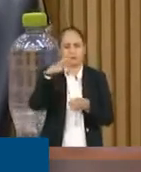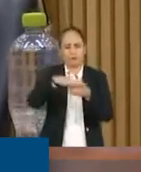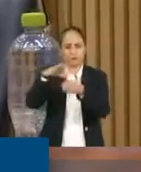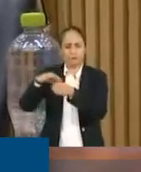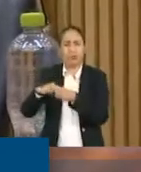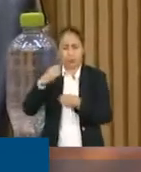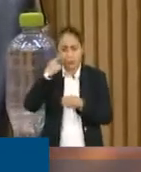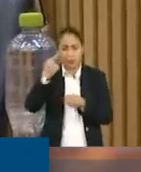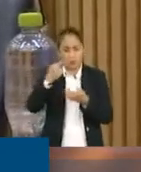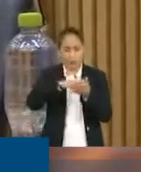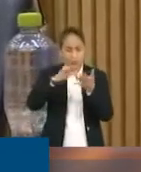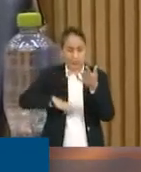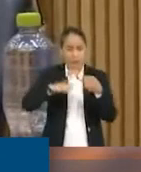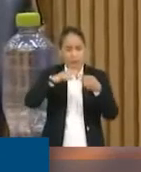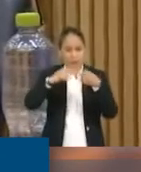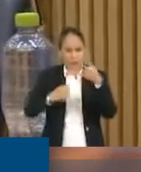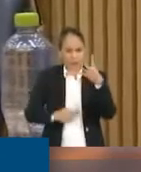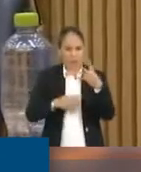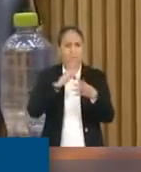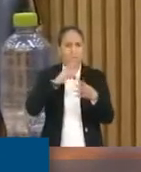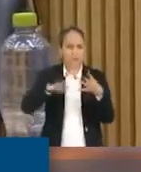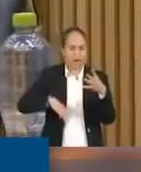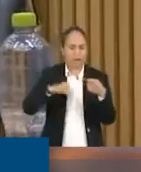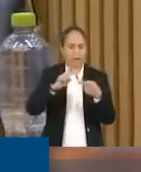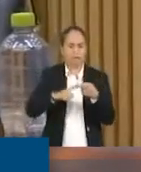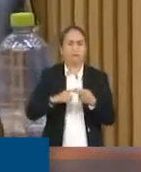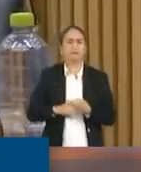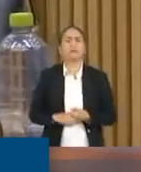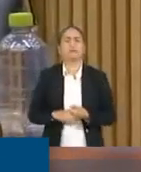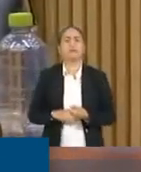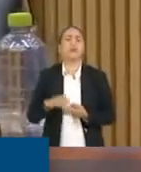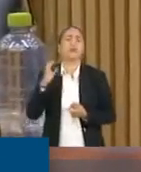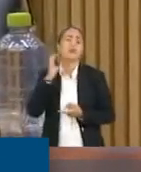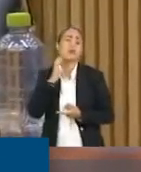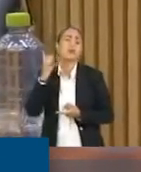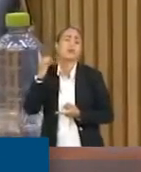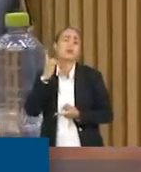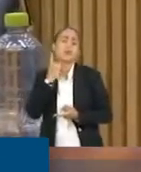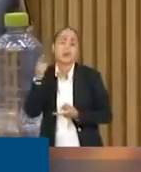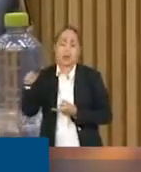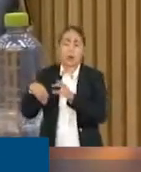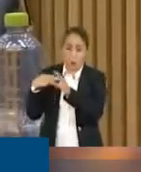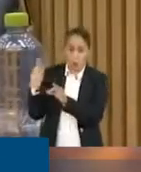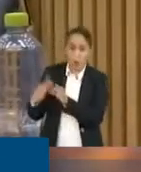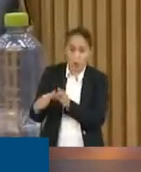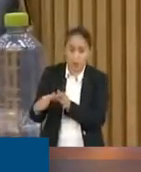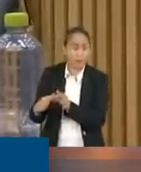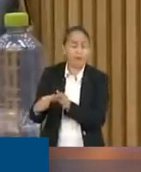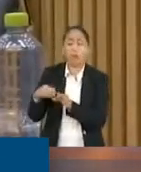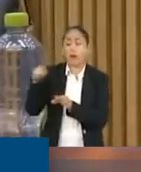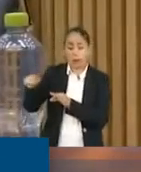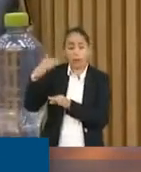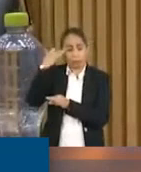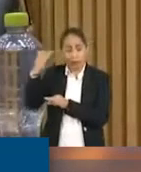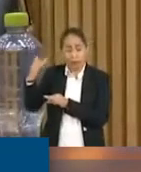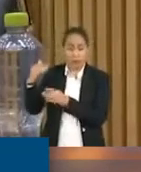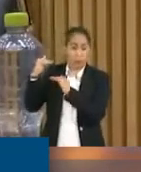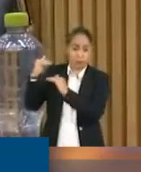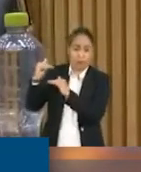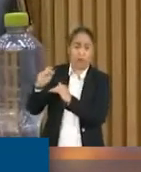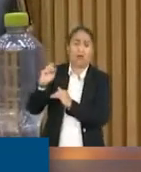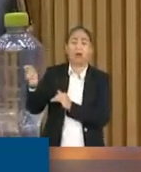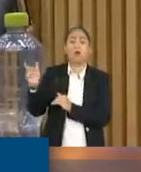pronunciarse en sanciones más fuertes en su momento. Entonces, yo creo que no es una buena ruta estar jugando a ignorar